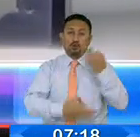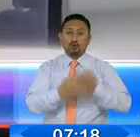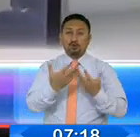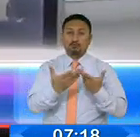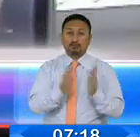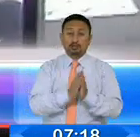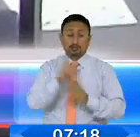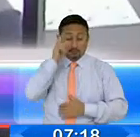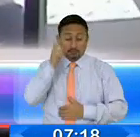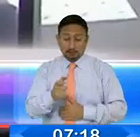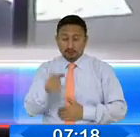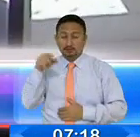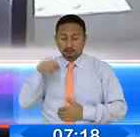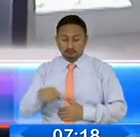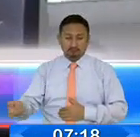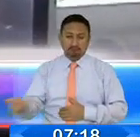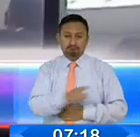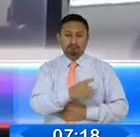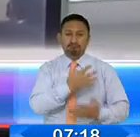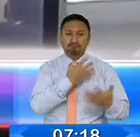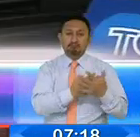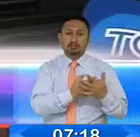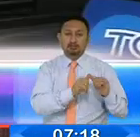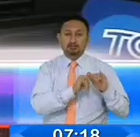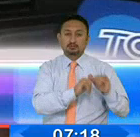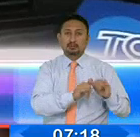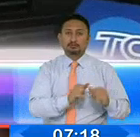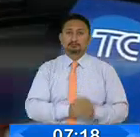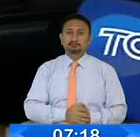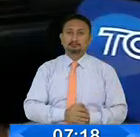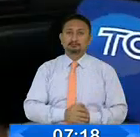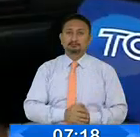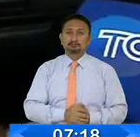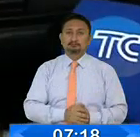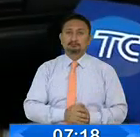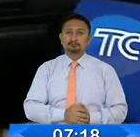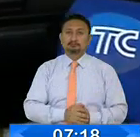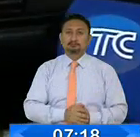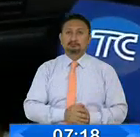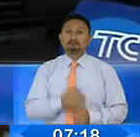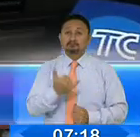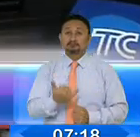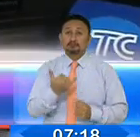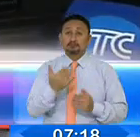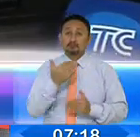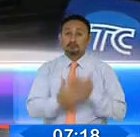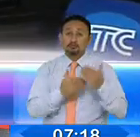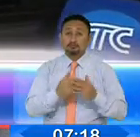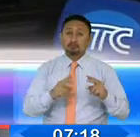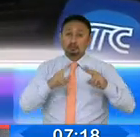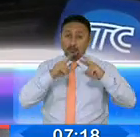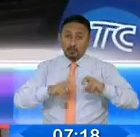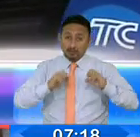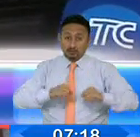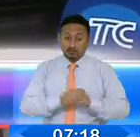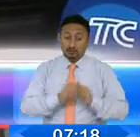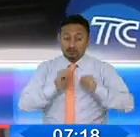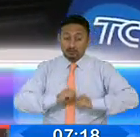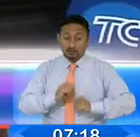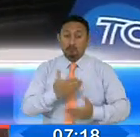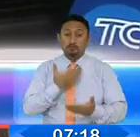pedido de la Fiscalía dictándole prisión preventiva. Nos encontramos en una fase de investigación en la cual también vamos a aportar los